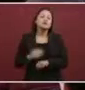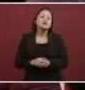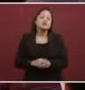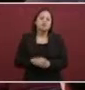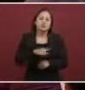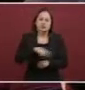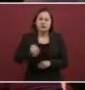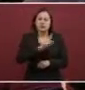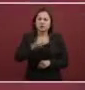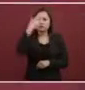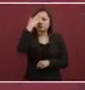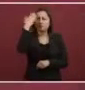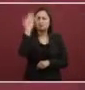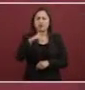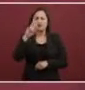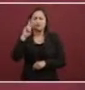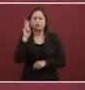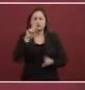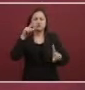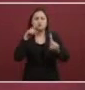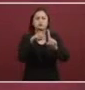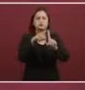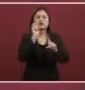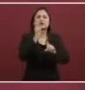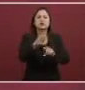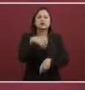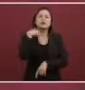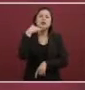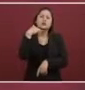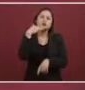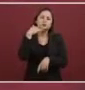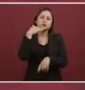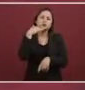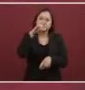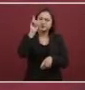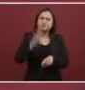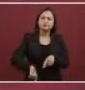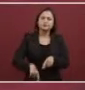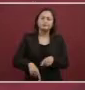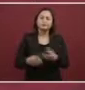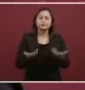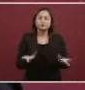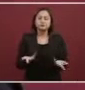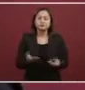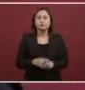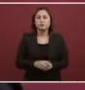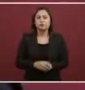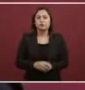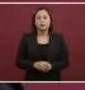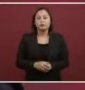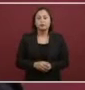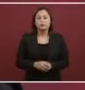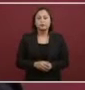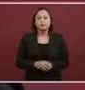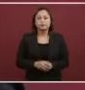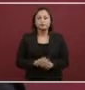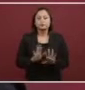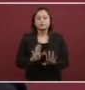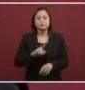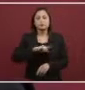notorio, acabar con la corrupción y sentimos que se